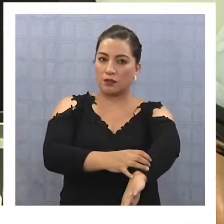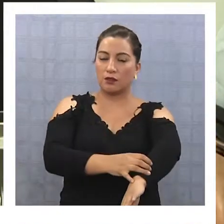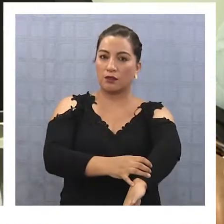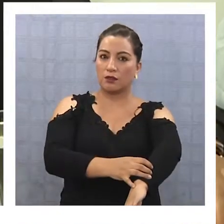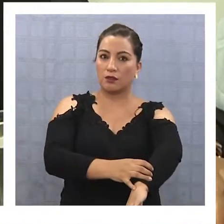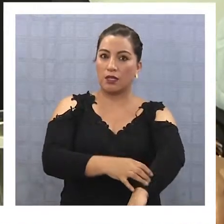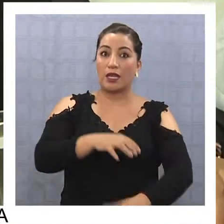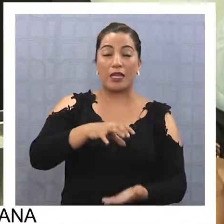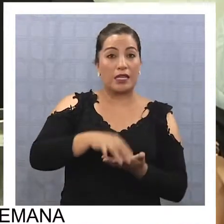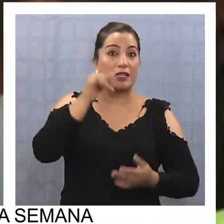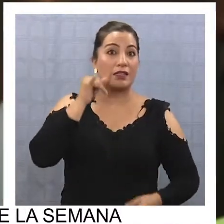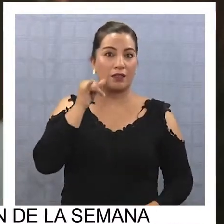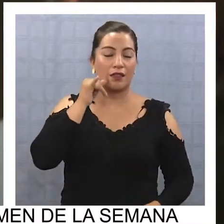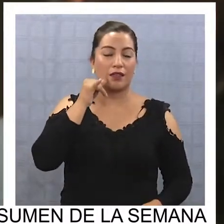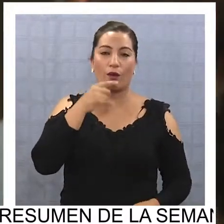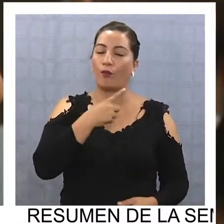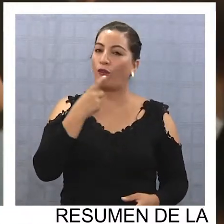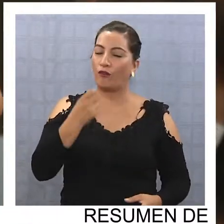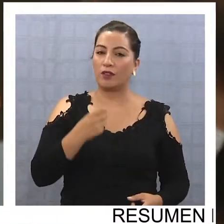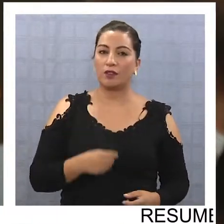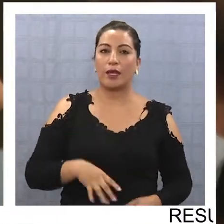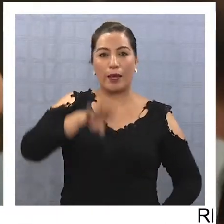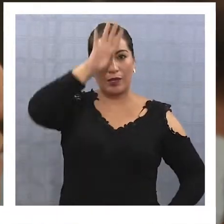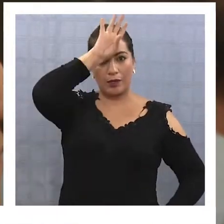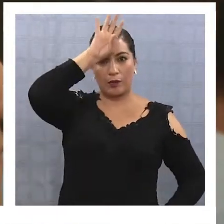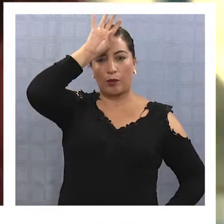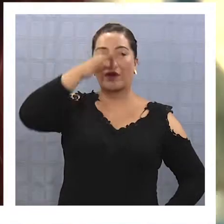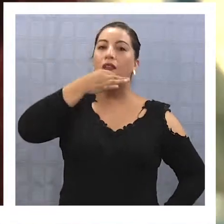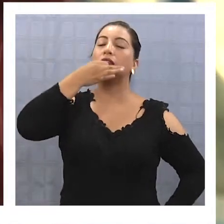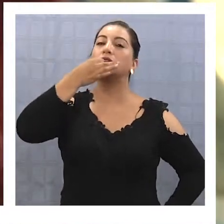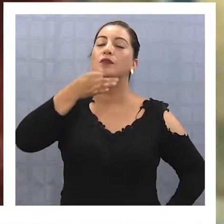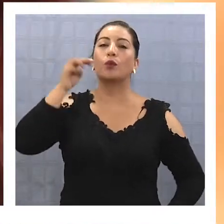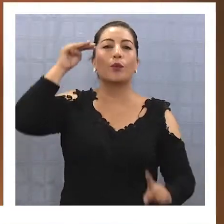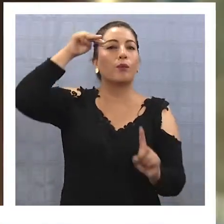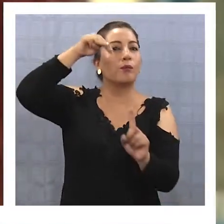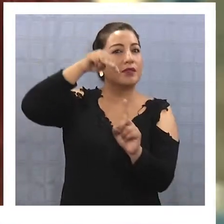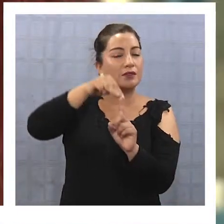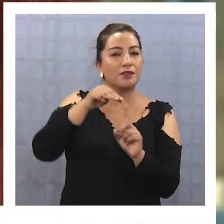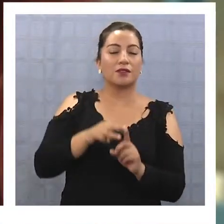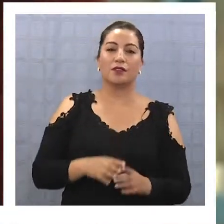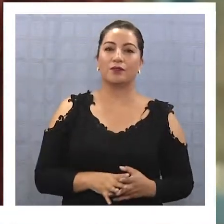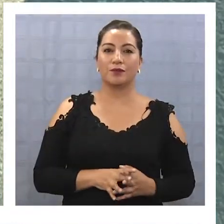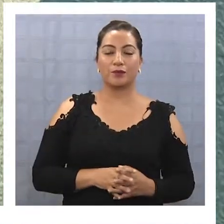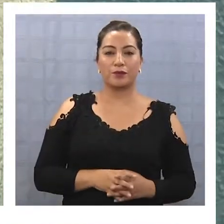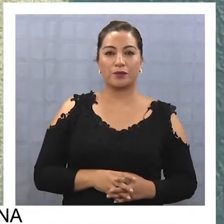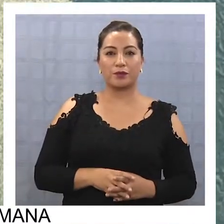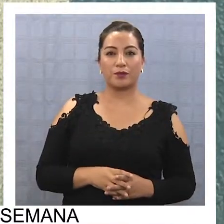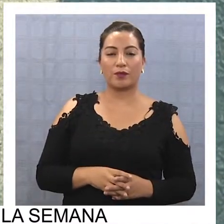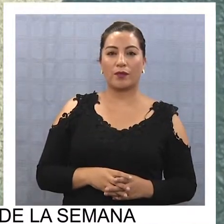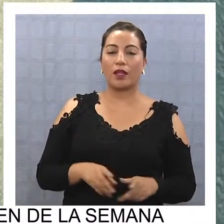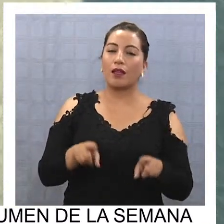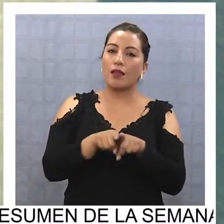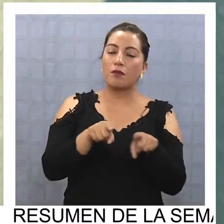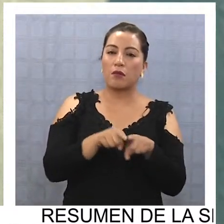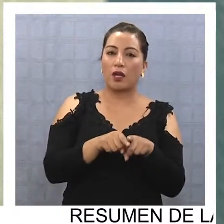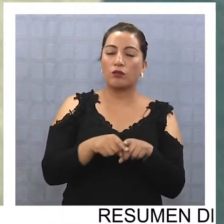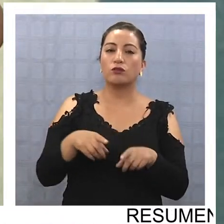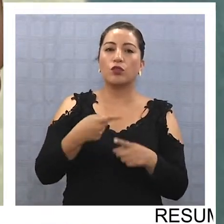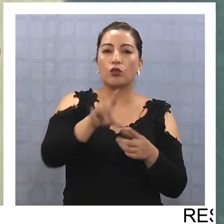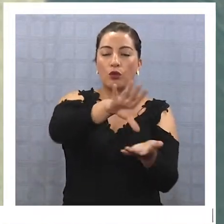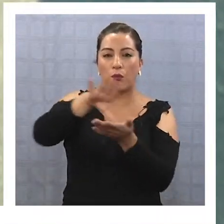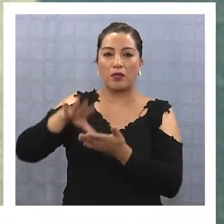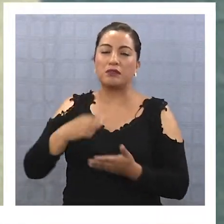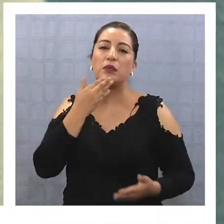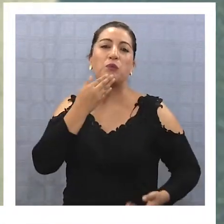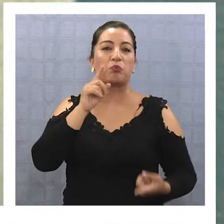pero que es fuerte en nuestra ciudad. Desde aquí el Papa quiere dar un mensaje en torno a esto. Hermanos migrantes también van a